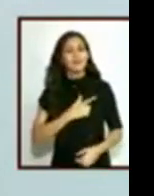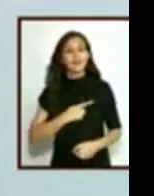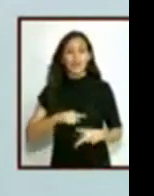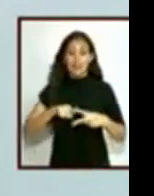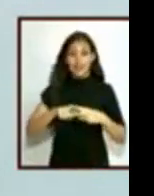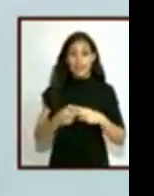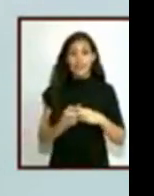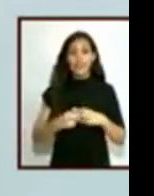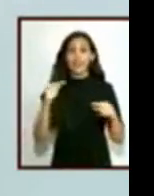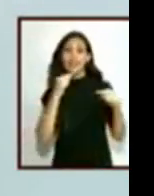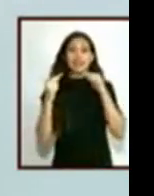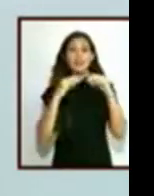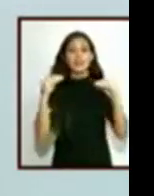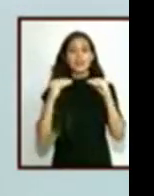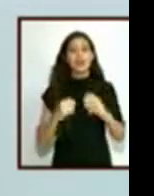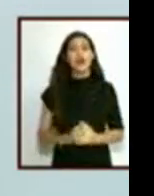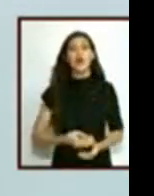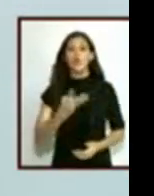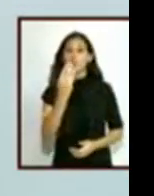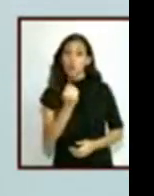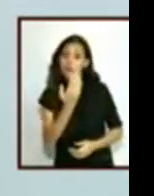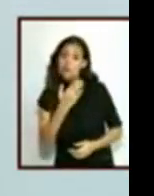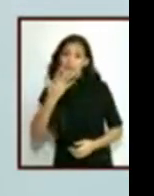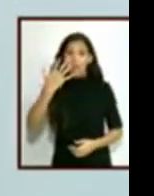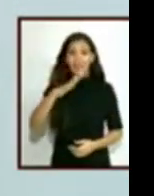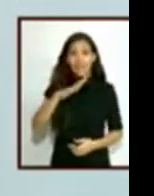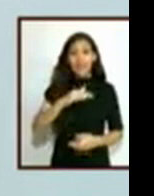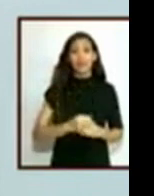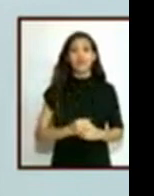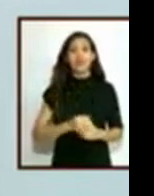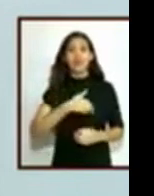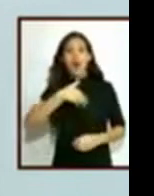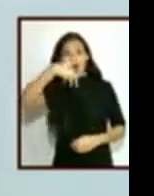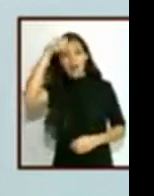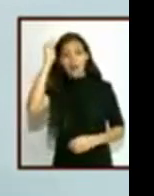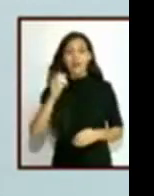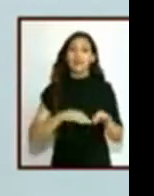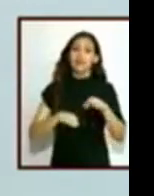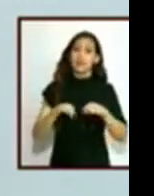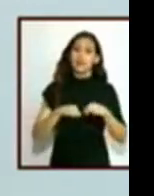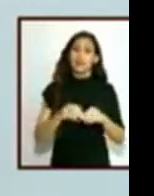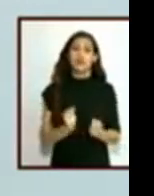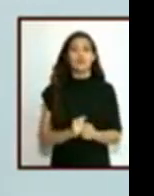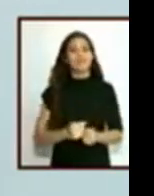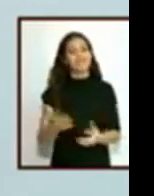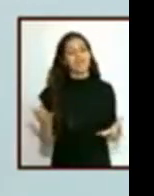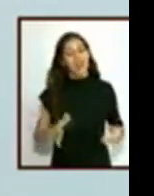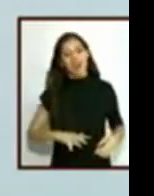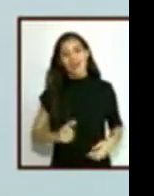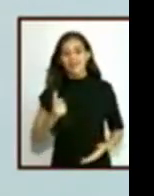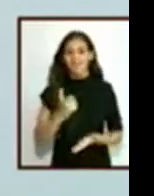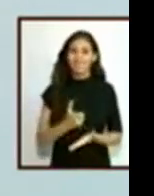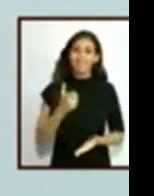empiece este debate. 9 de cada 10 empresarios en Tabasco señalan que para realizar trabajo con el gobierno tienen que entrarle al moche o a la